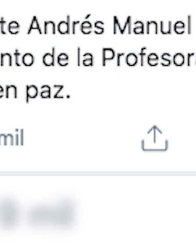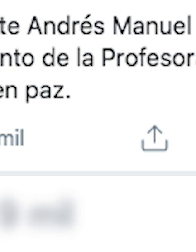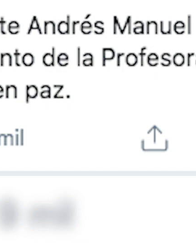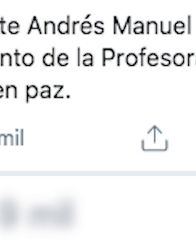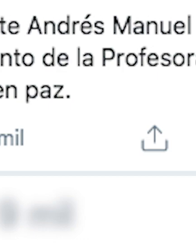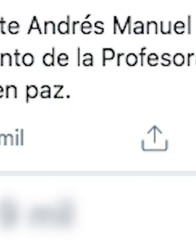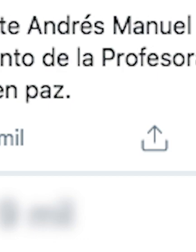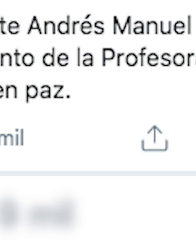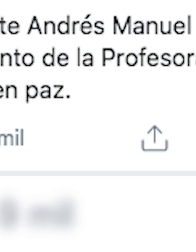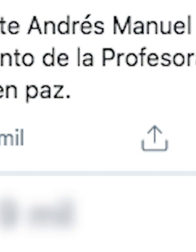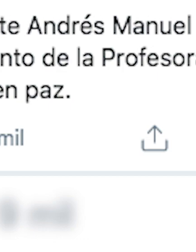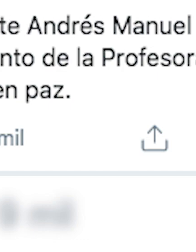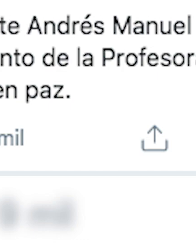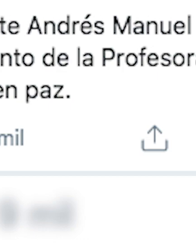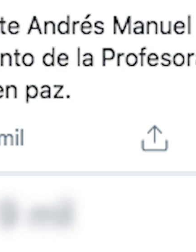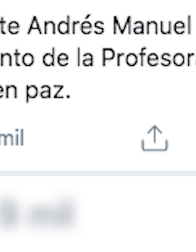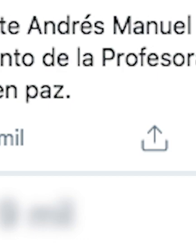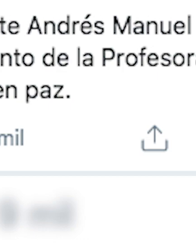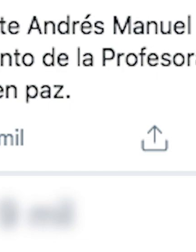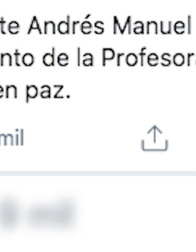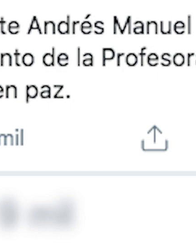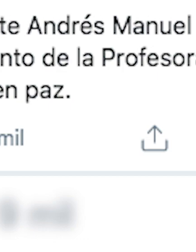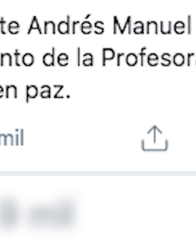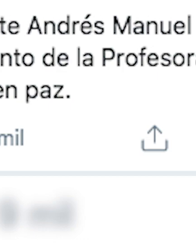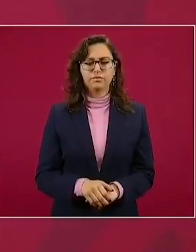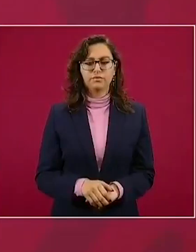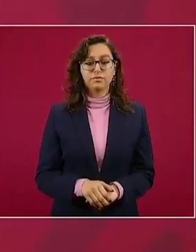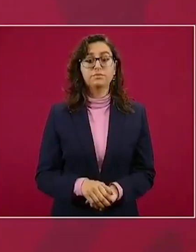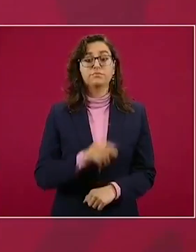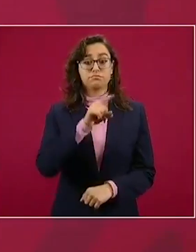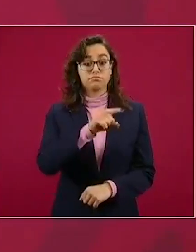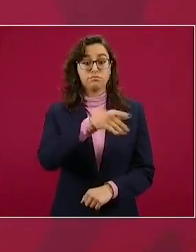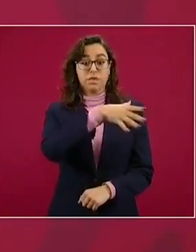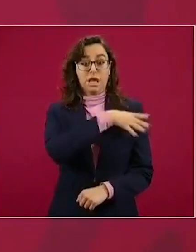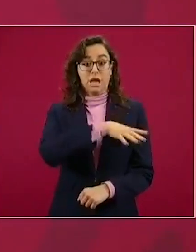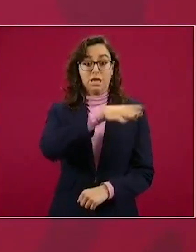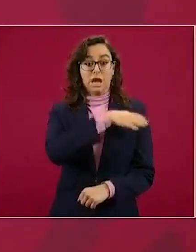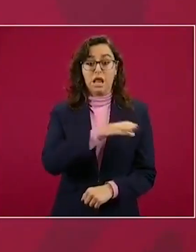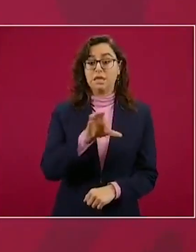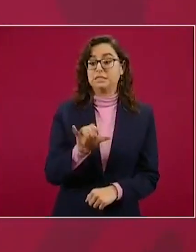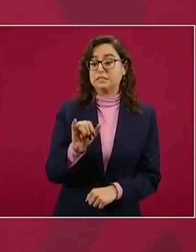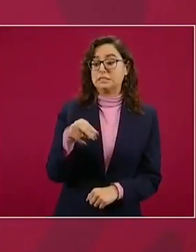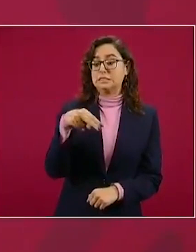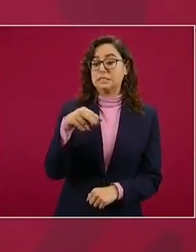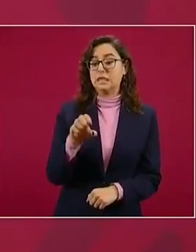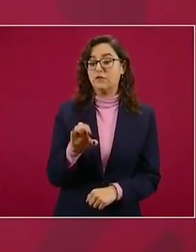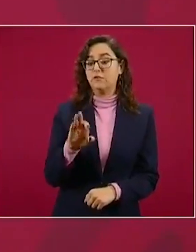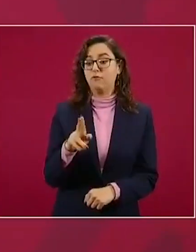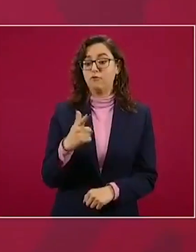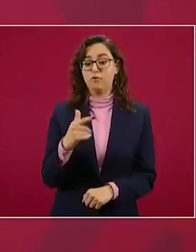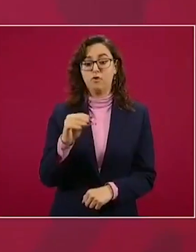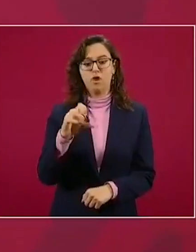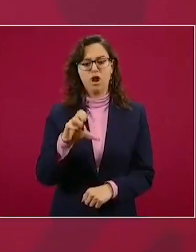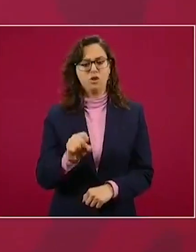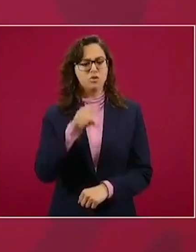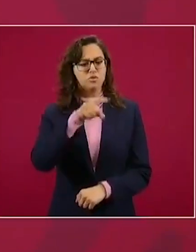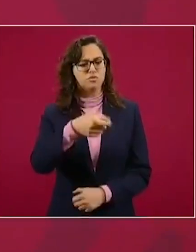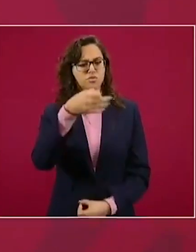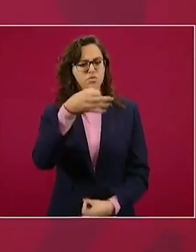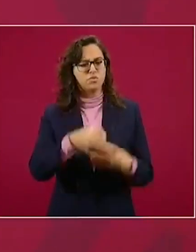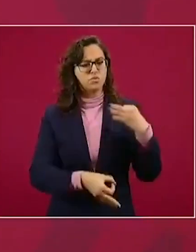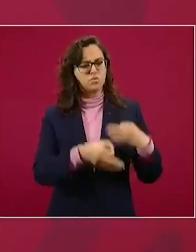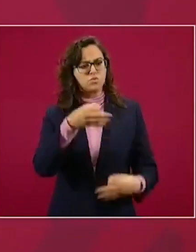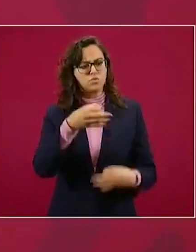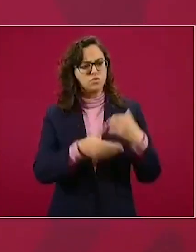15 de abril el ex presidente mexicano no tenía actividad en esa red social en tanto lópez obrador abandonó su conferencia mañanera